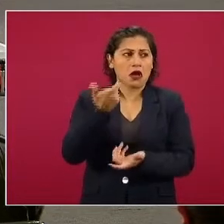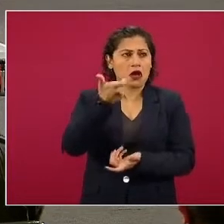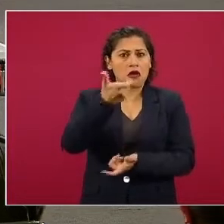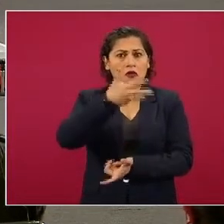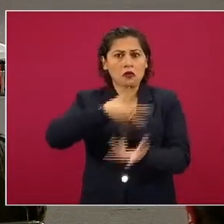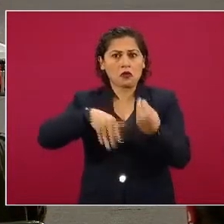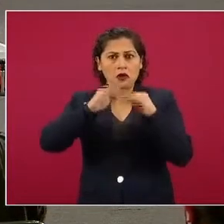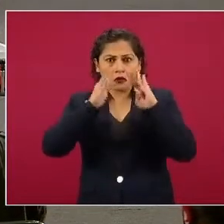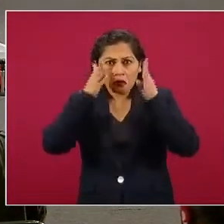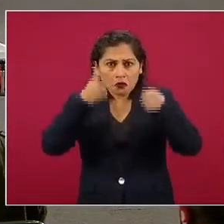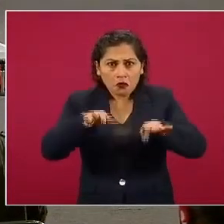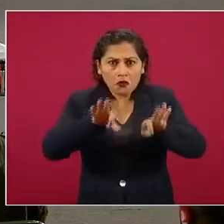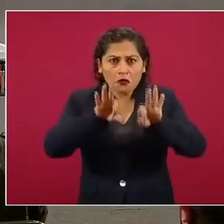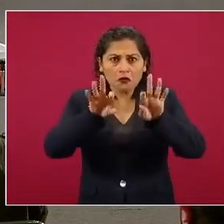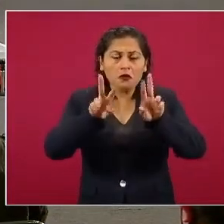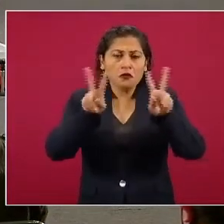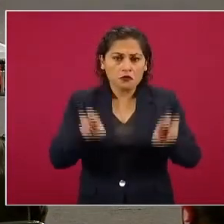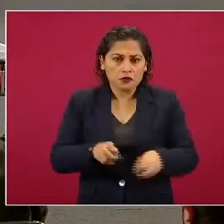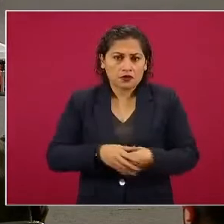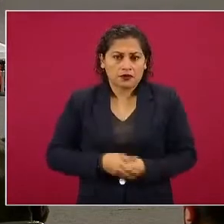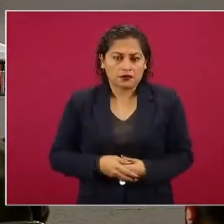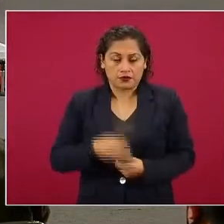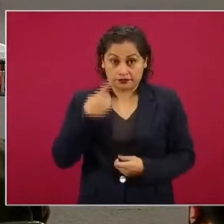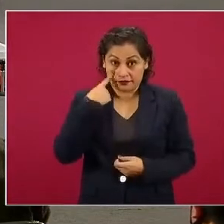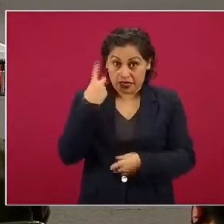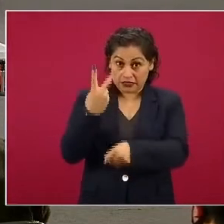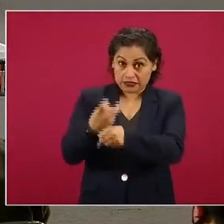El subsecretario Hugo López-Gatell